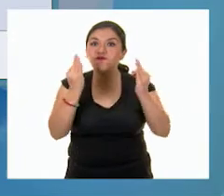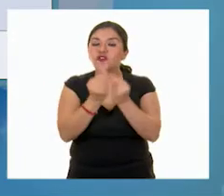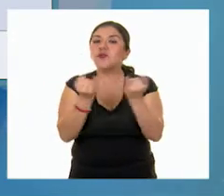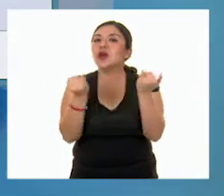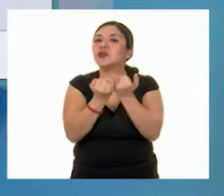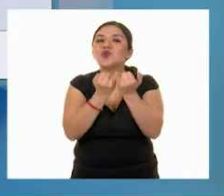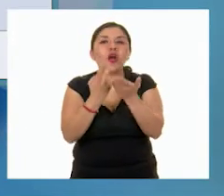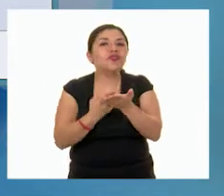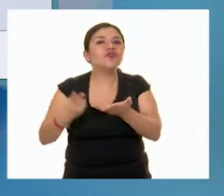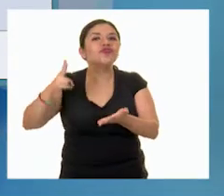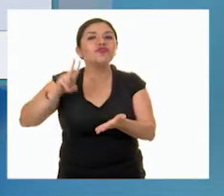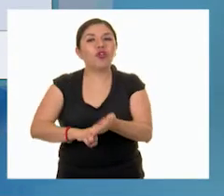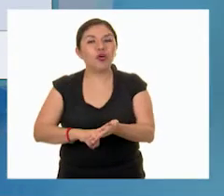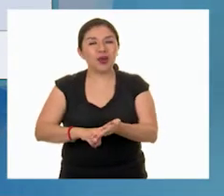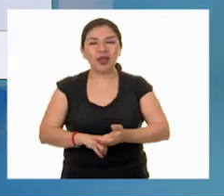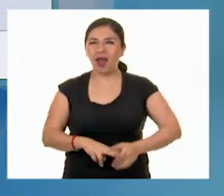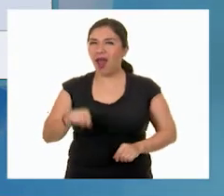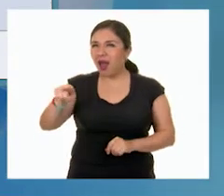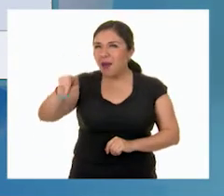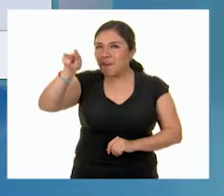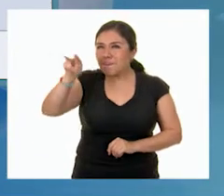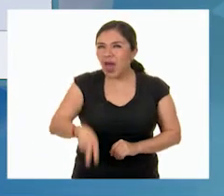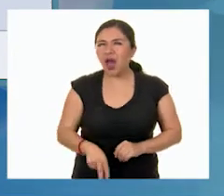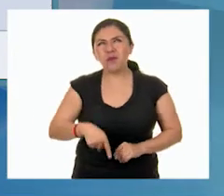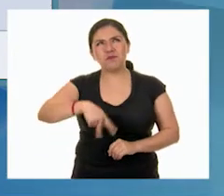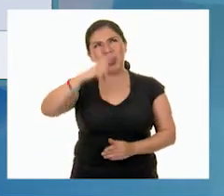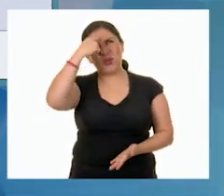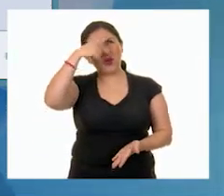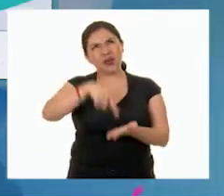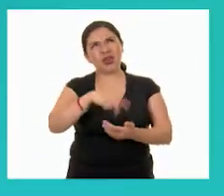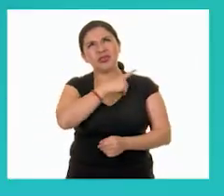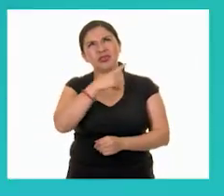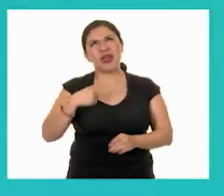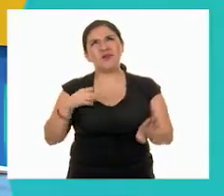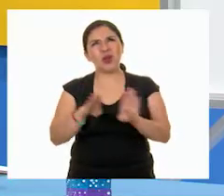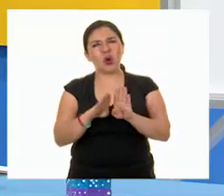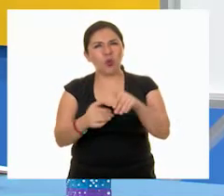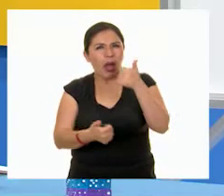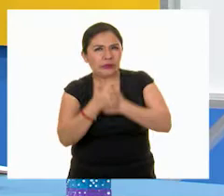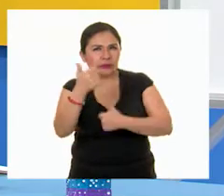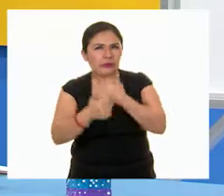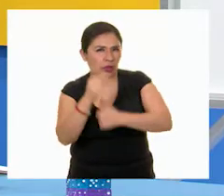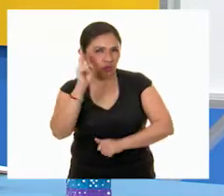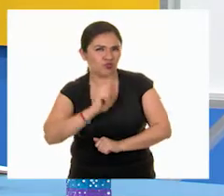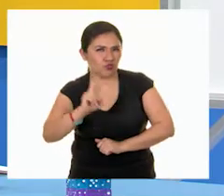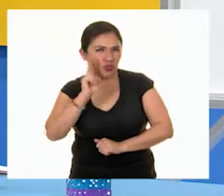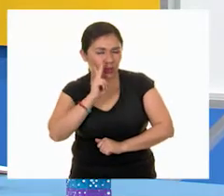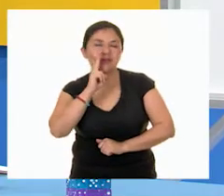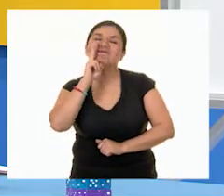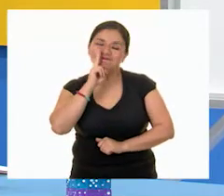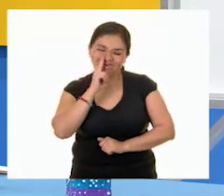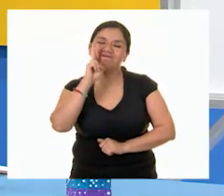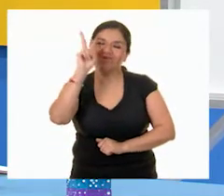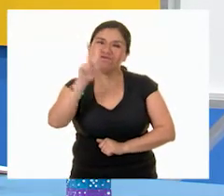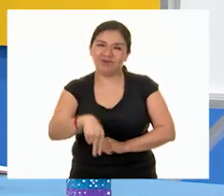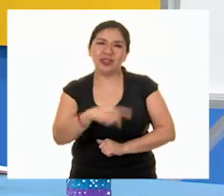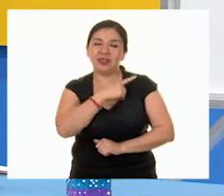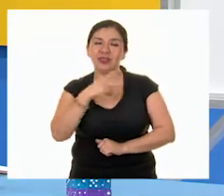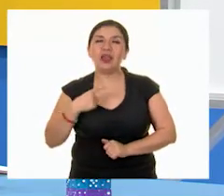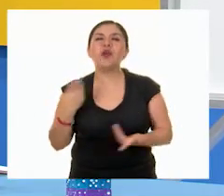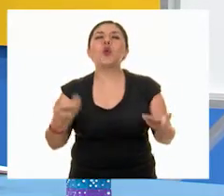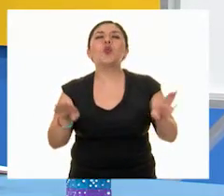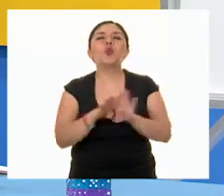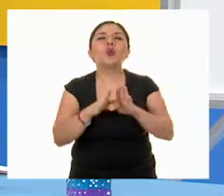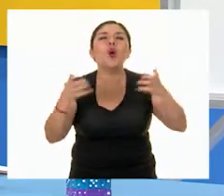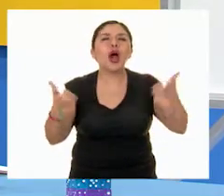se duplicó. Es verdad, pero creo que tendríamos que probarlo, ¿verdad? Sí, lo tendríamos que probar. Una manera